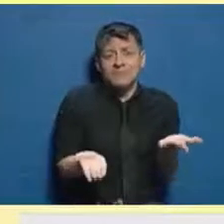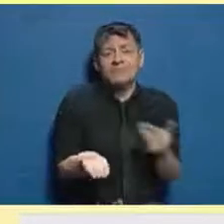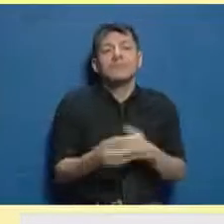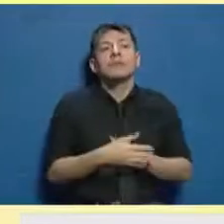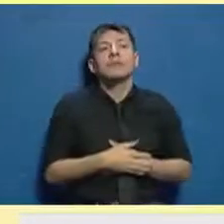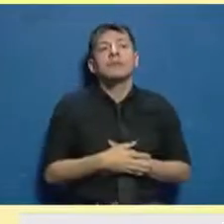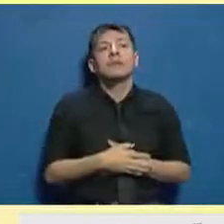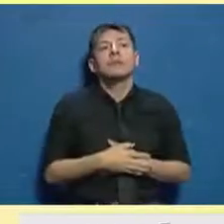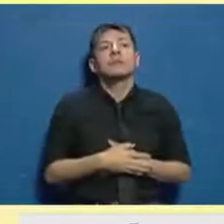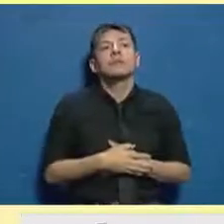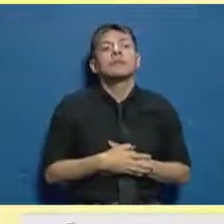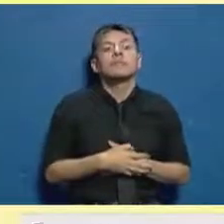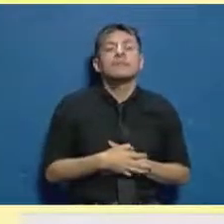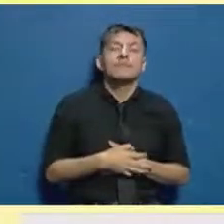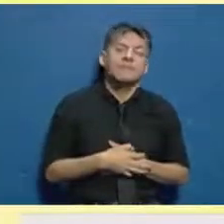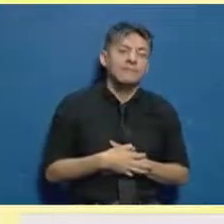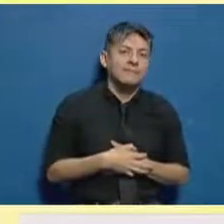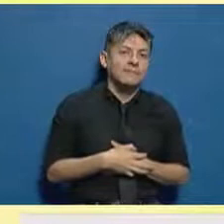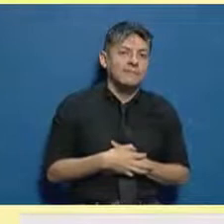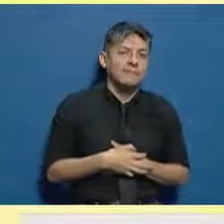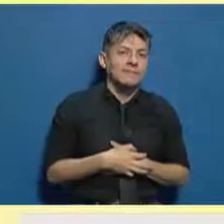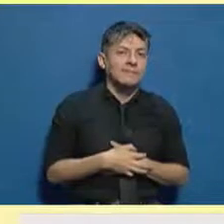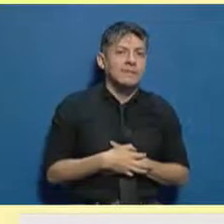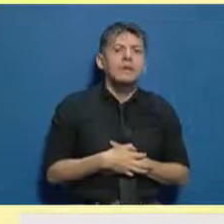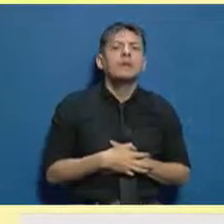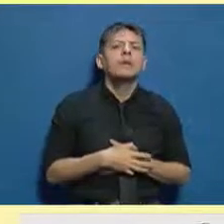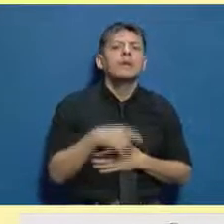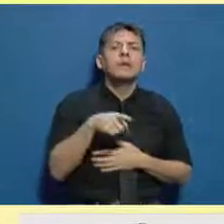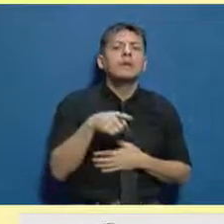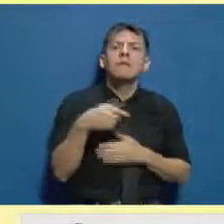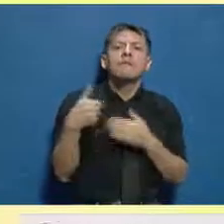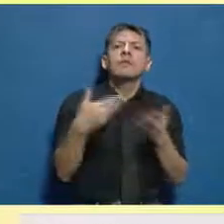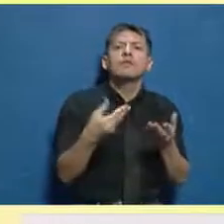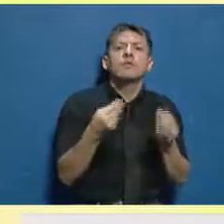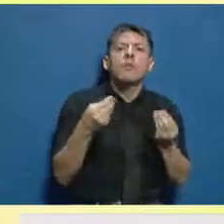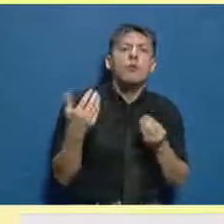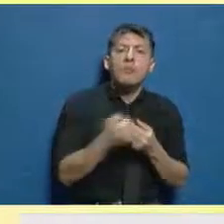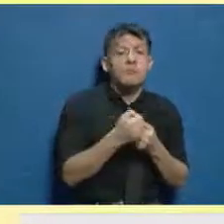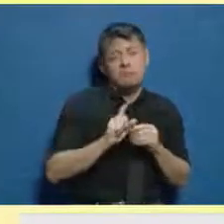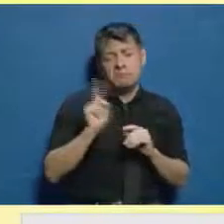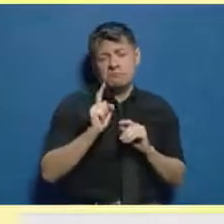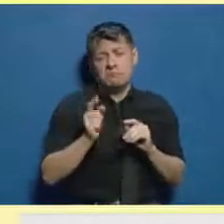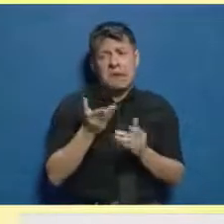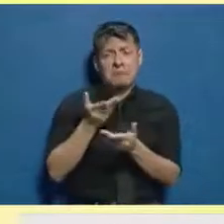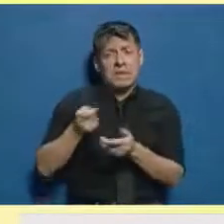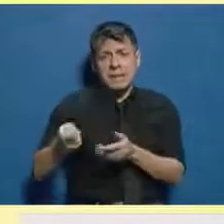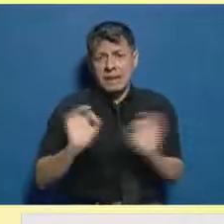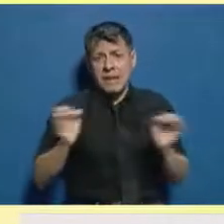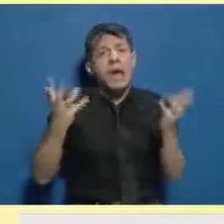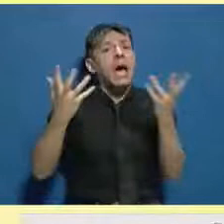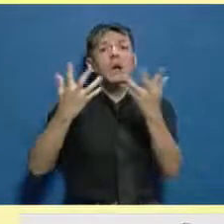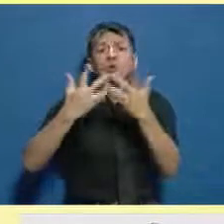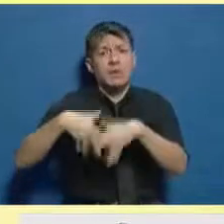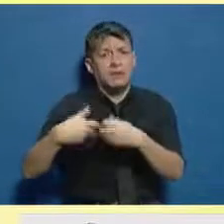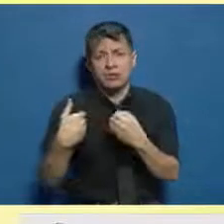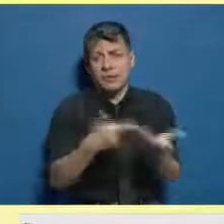a tocar el timbre, golpear la puerta para que poder acceder a esos beneficios? No, ese beneficio de los no cortes es automático. Lo que hay